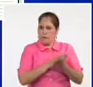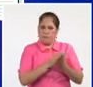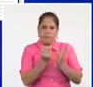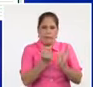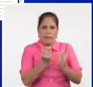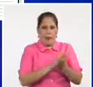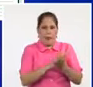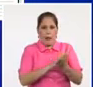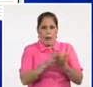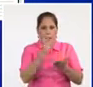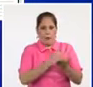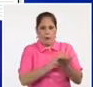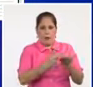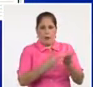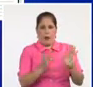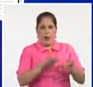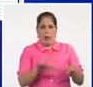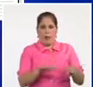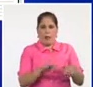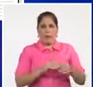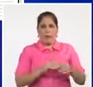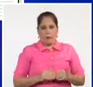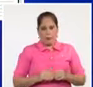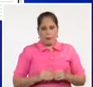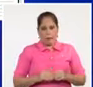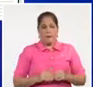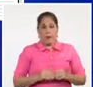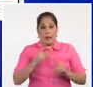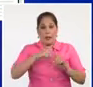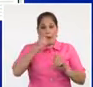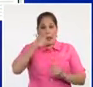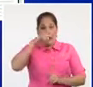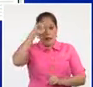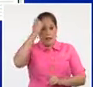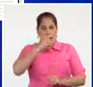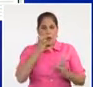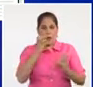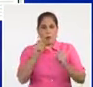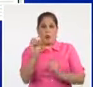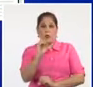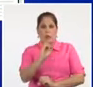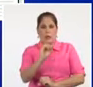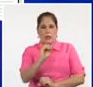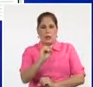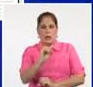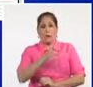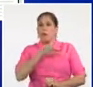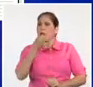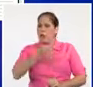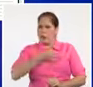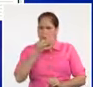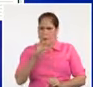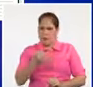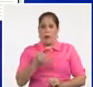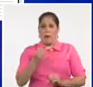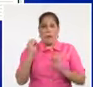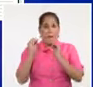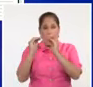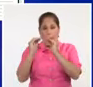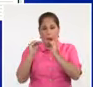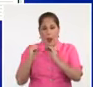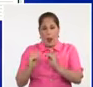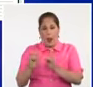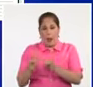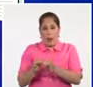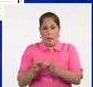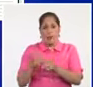en los últimos 15 días y por lo tanto la tasa es de 0, se puede mencionar como las tasas más bajas. El